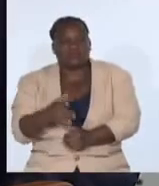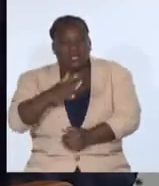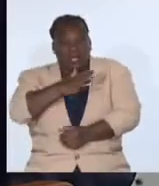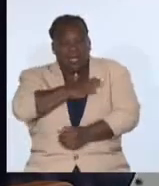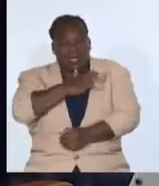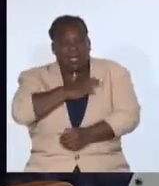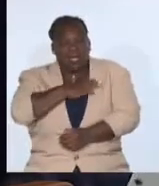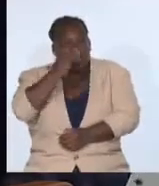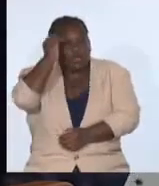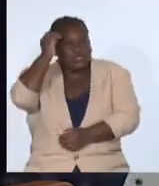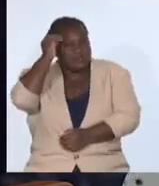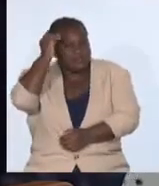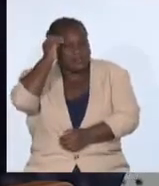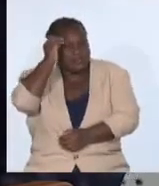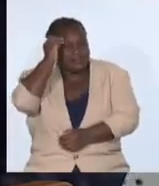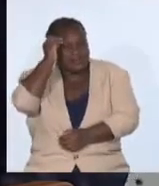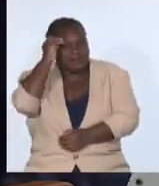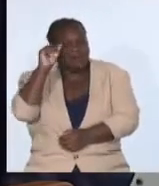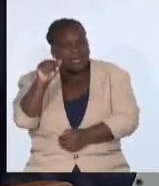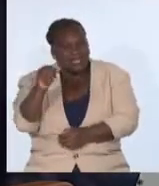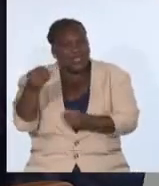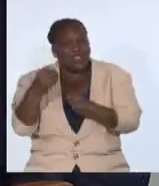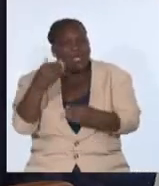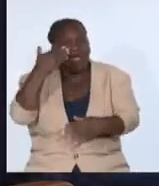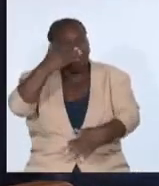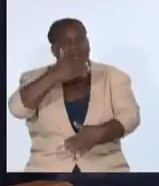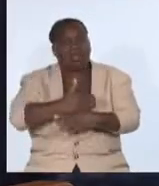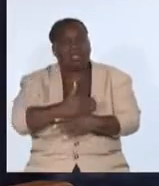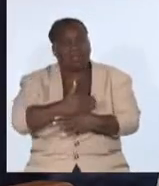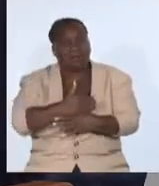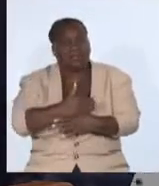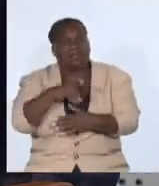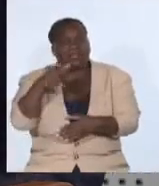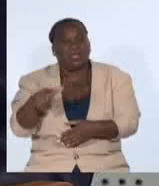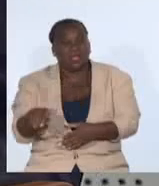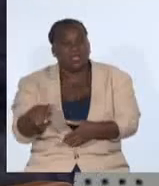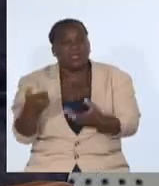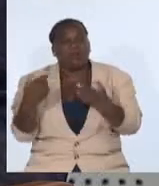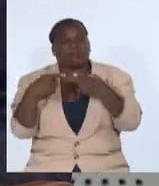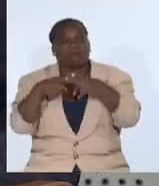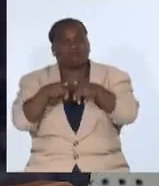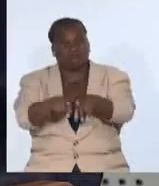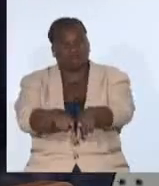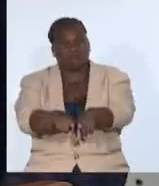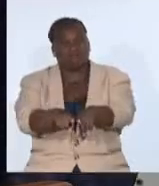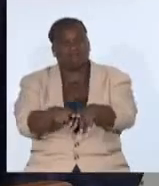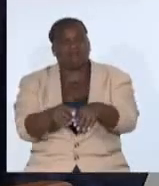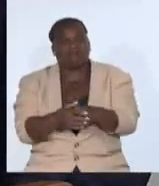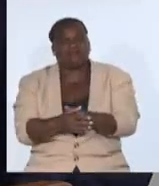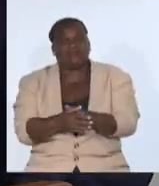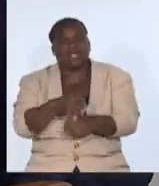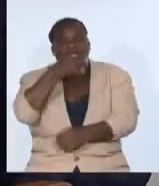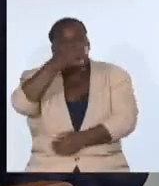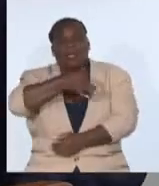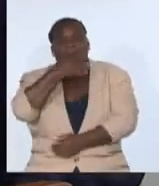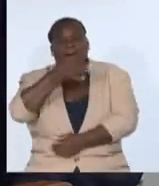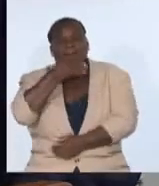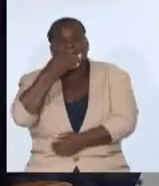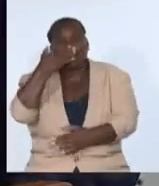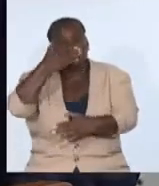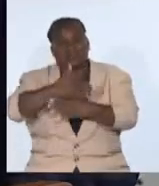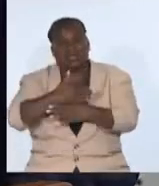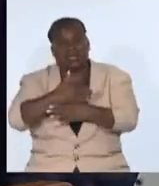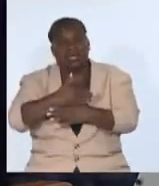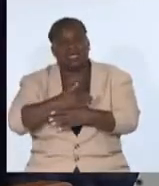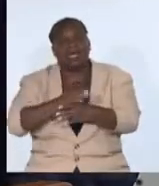del conocimiento pone límites a la Circunvalación y recombinación del mismo plantea limitaciones al progreso y